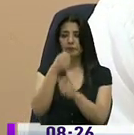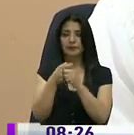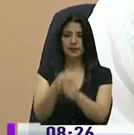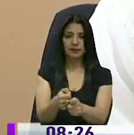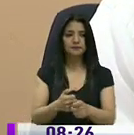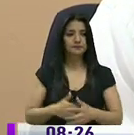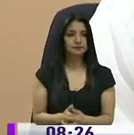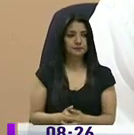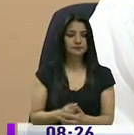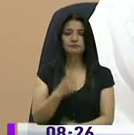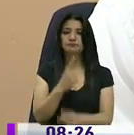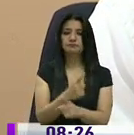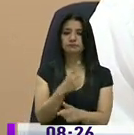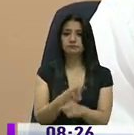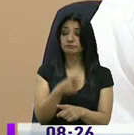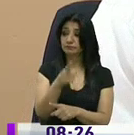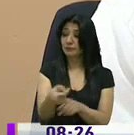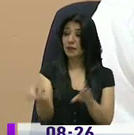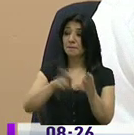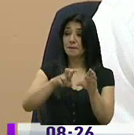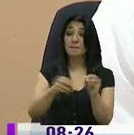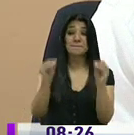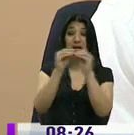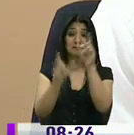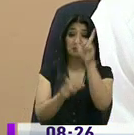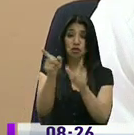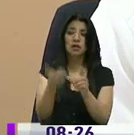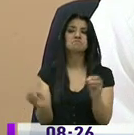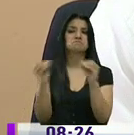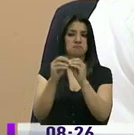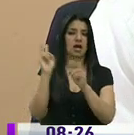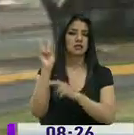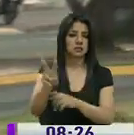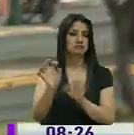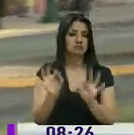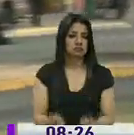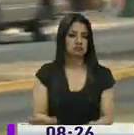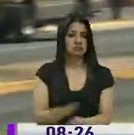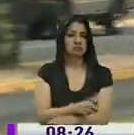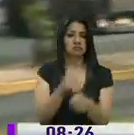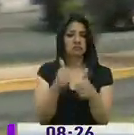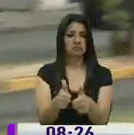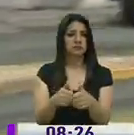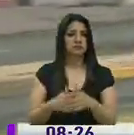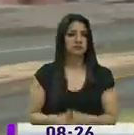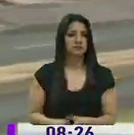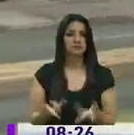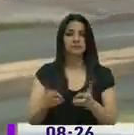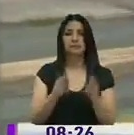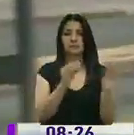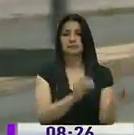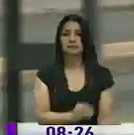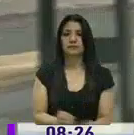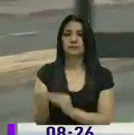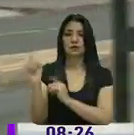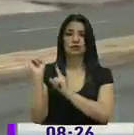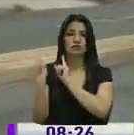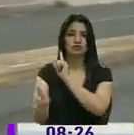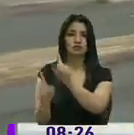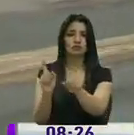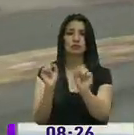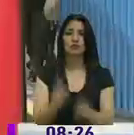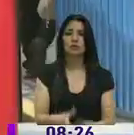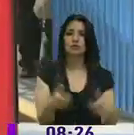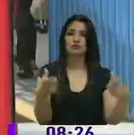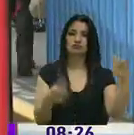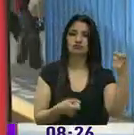manera hemos solventado este incremento que se nos ha prestado durante esta semana permitiendo también una reorganización de rutas y frecuencias con